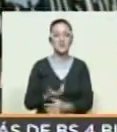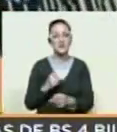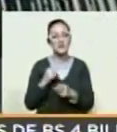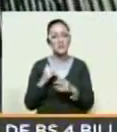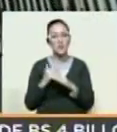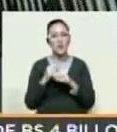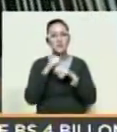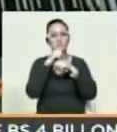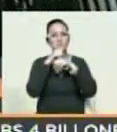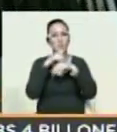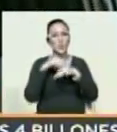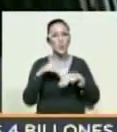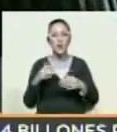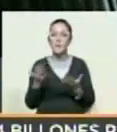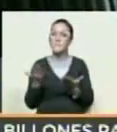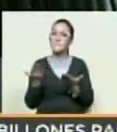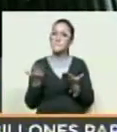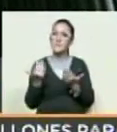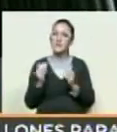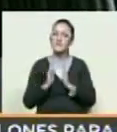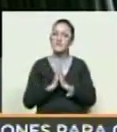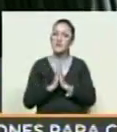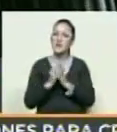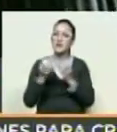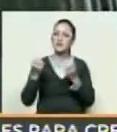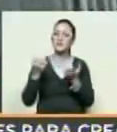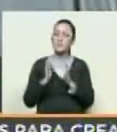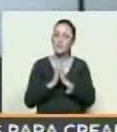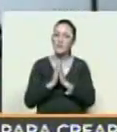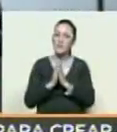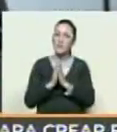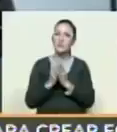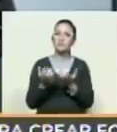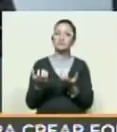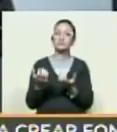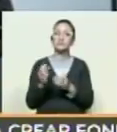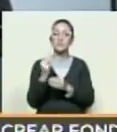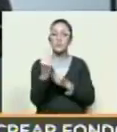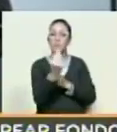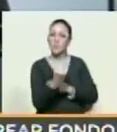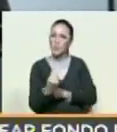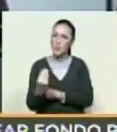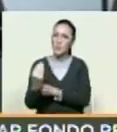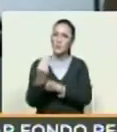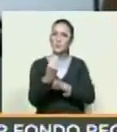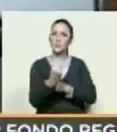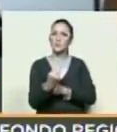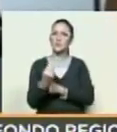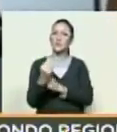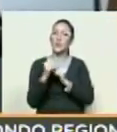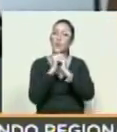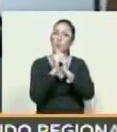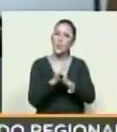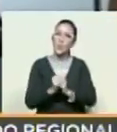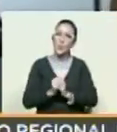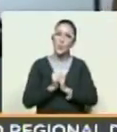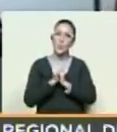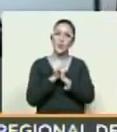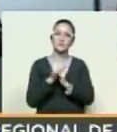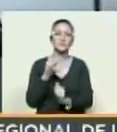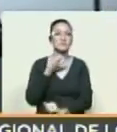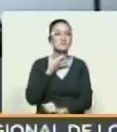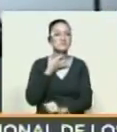bendecir y pedirle a ella que nos bendiga, que nos proteja con la oración